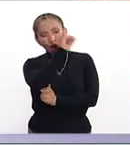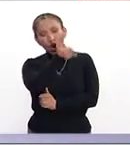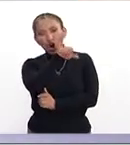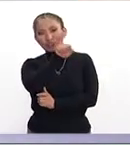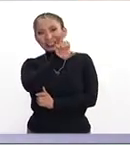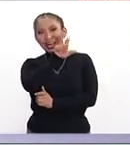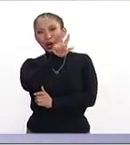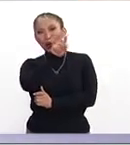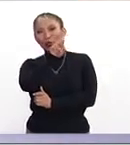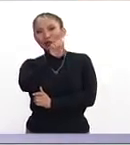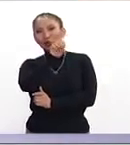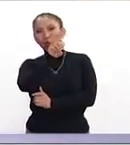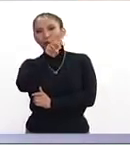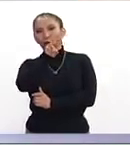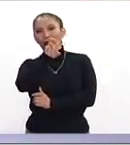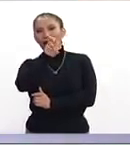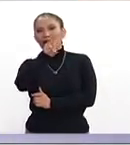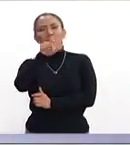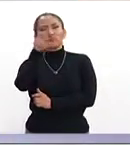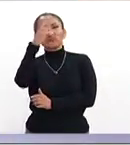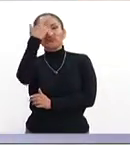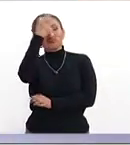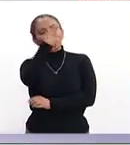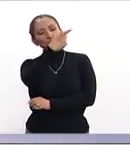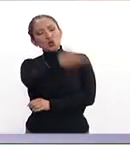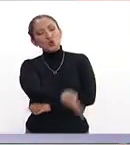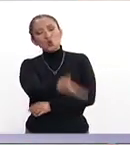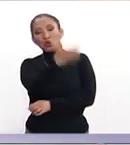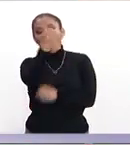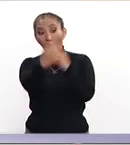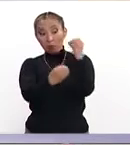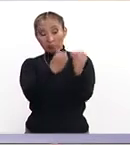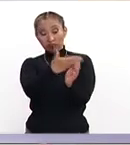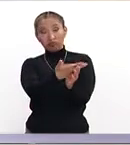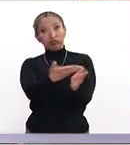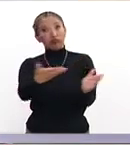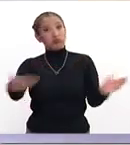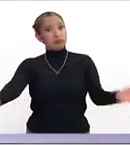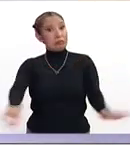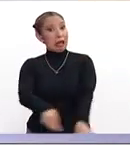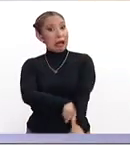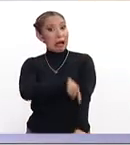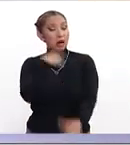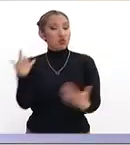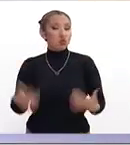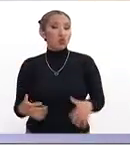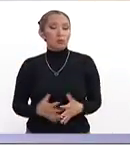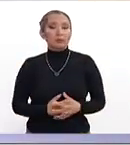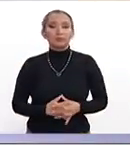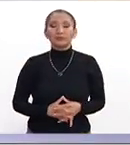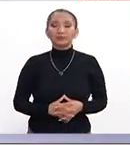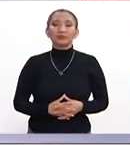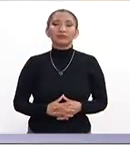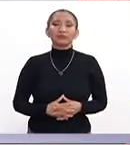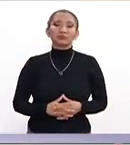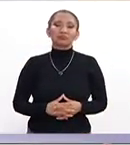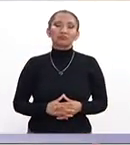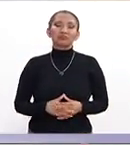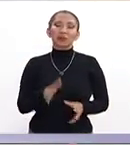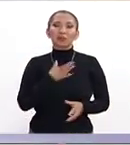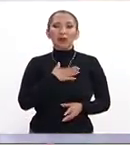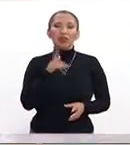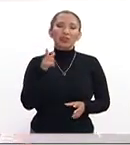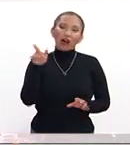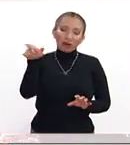Luis Cuevas. ¿Qué recordar de su amplia obra? Porque es una amplísima obra. Bueno, yo creo que